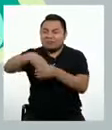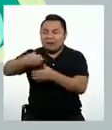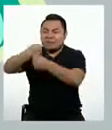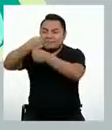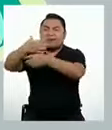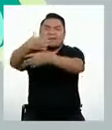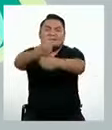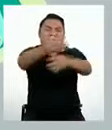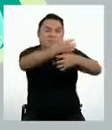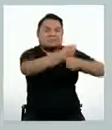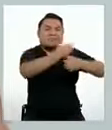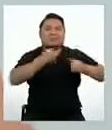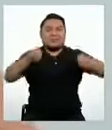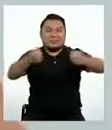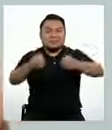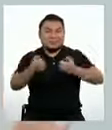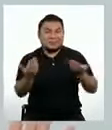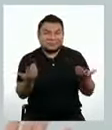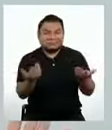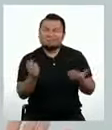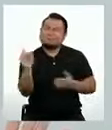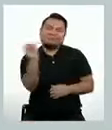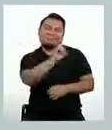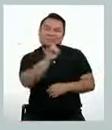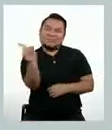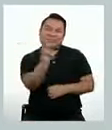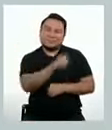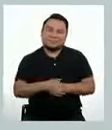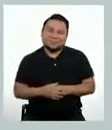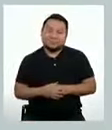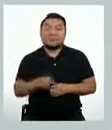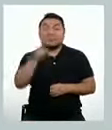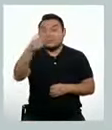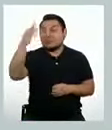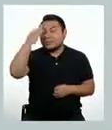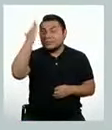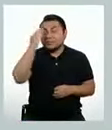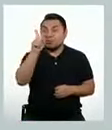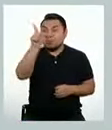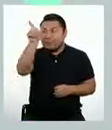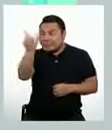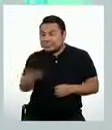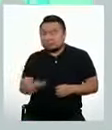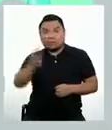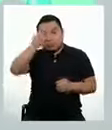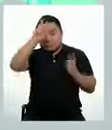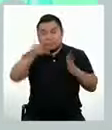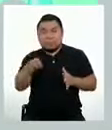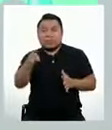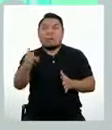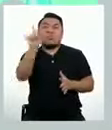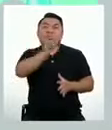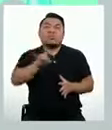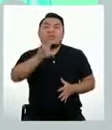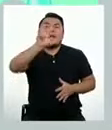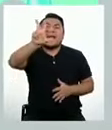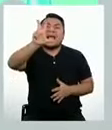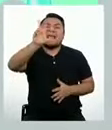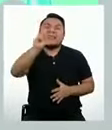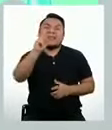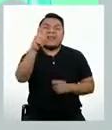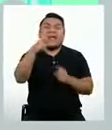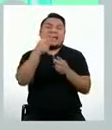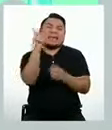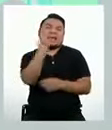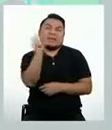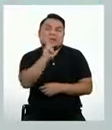La respuesta es muy simple, chicos. ¡No! ¿Sabías que un ciudadano peruano usa 30 kilogramos de plástico